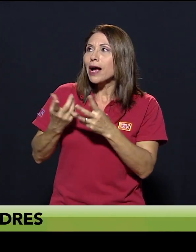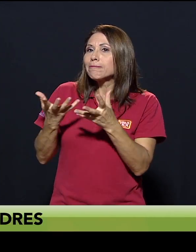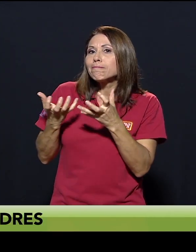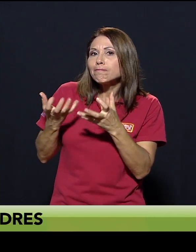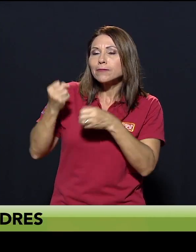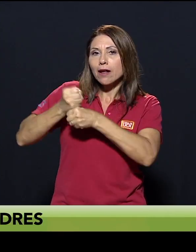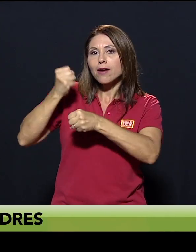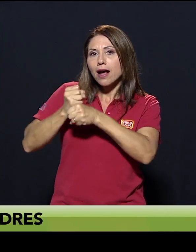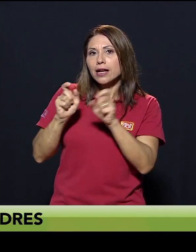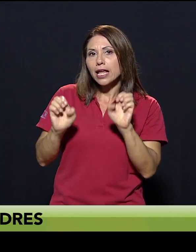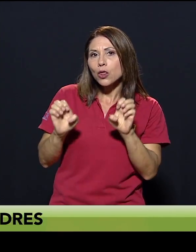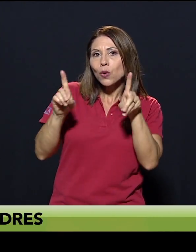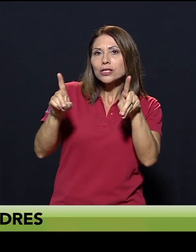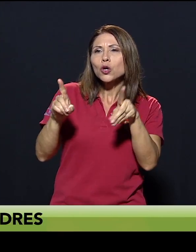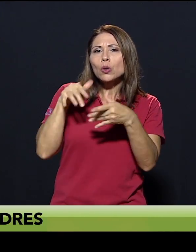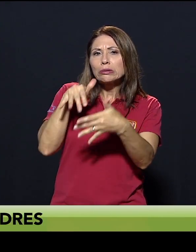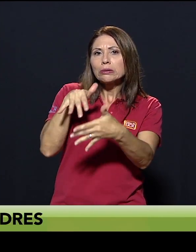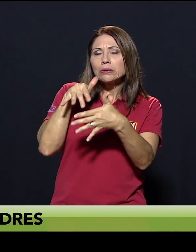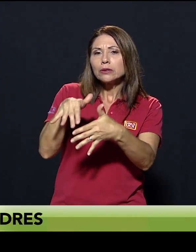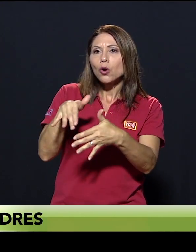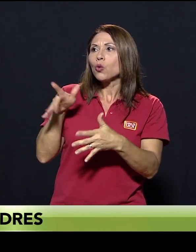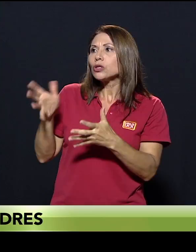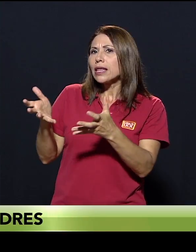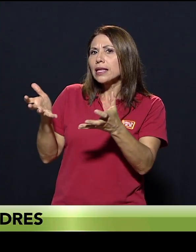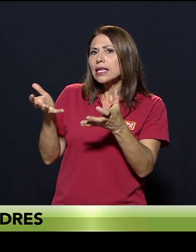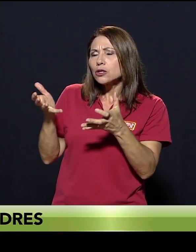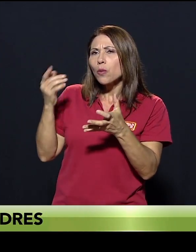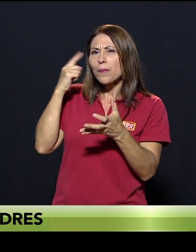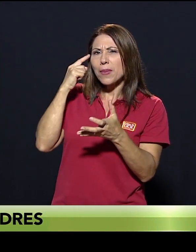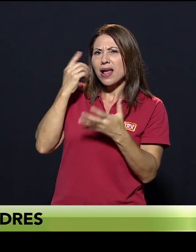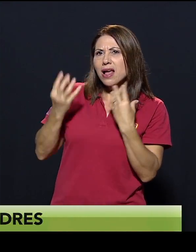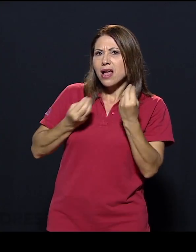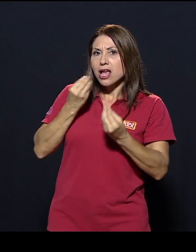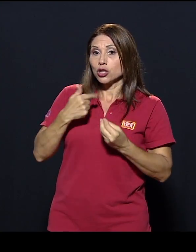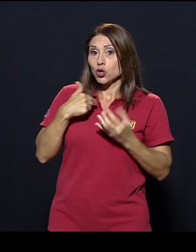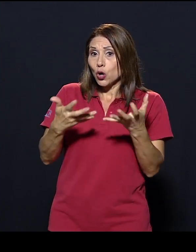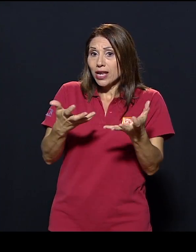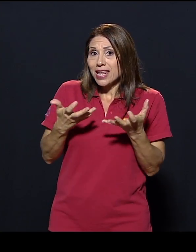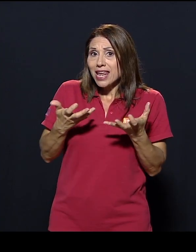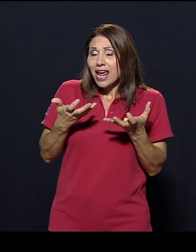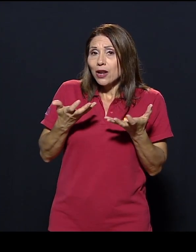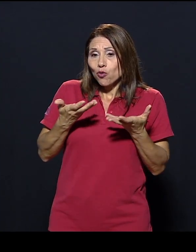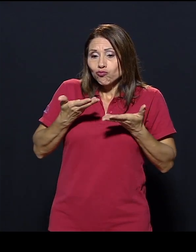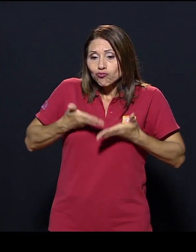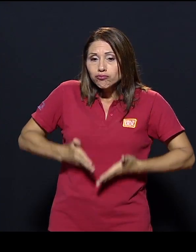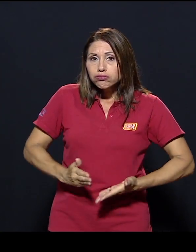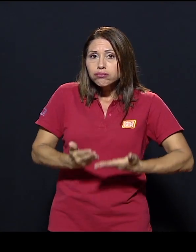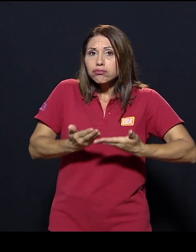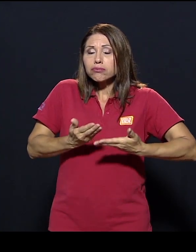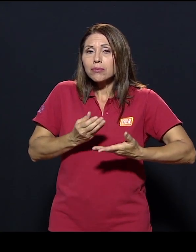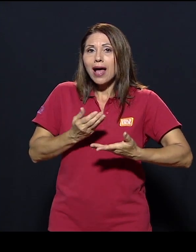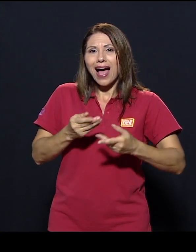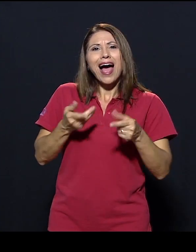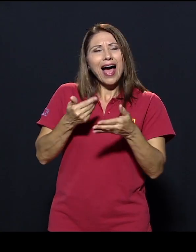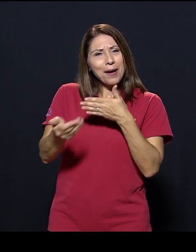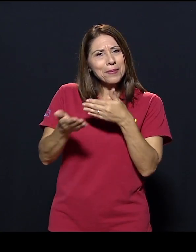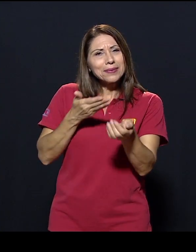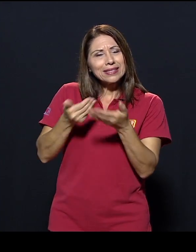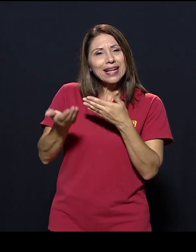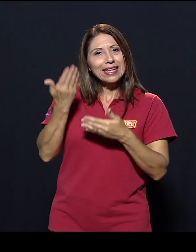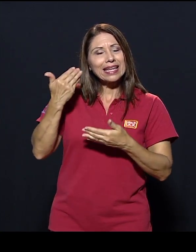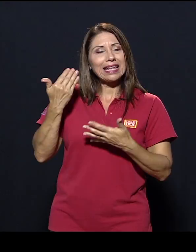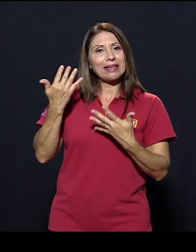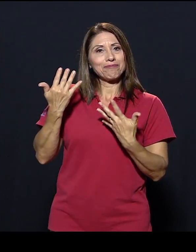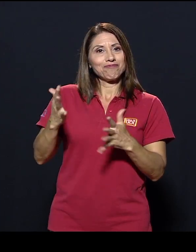trabajar más en educación, en formación, y también plantearte la pregunta de, bueno, quiero ser mamá, a pesar de que también se tomaban el tema